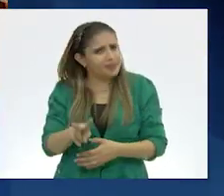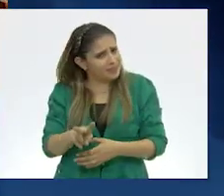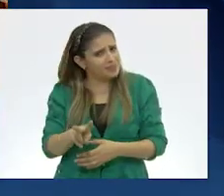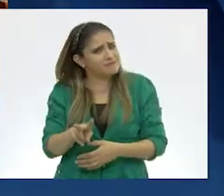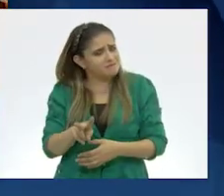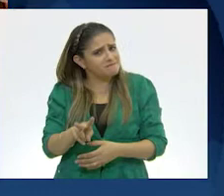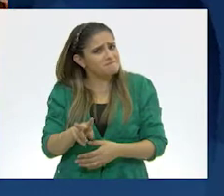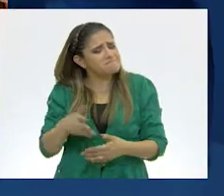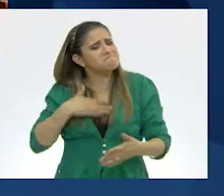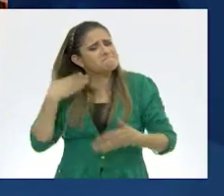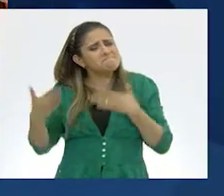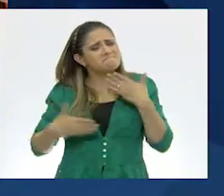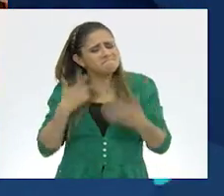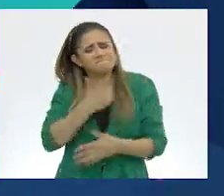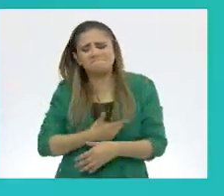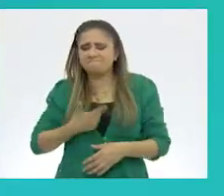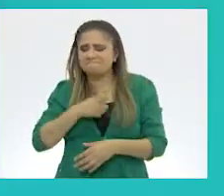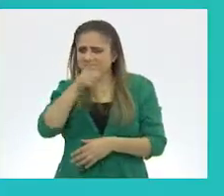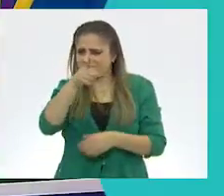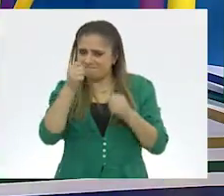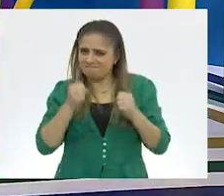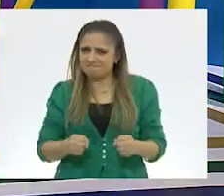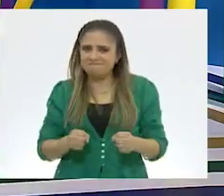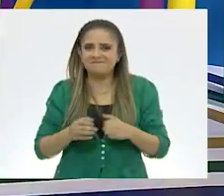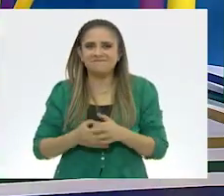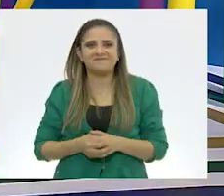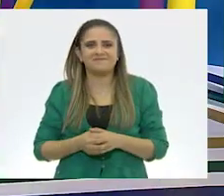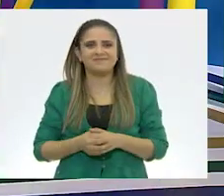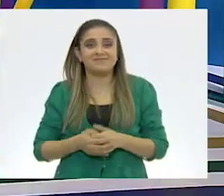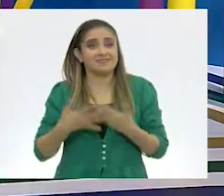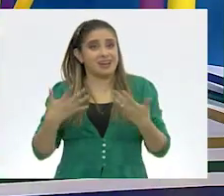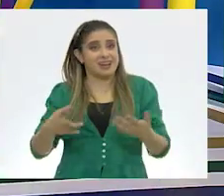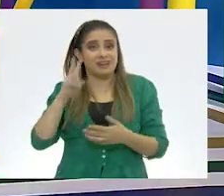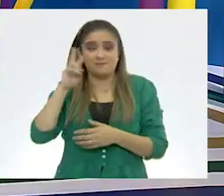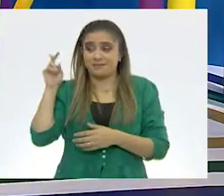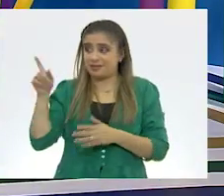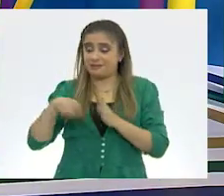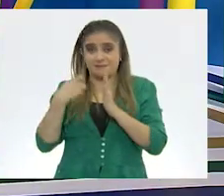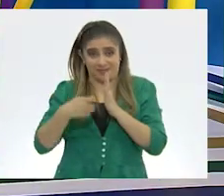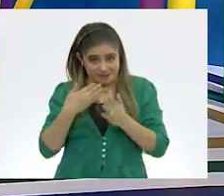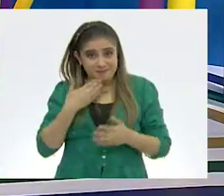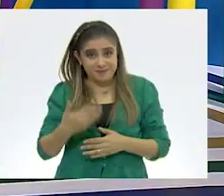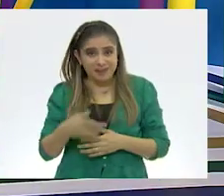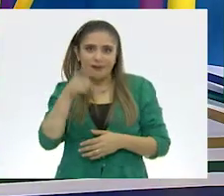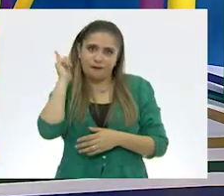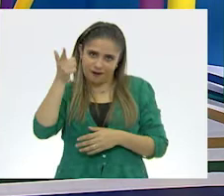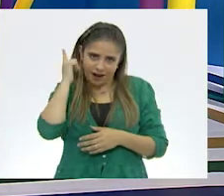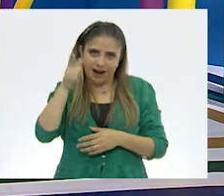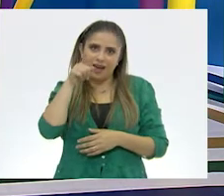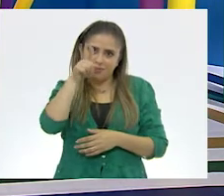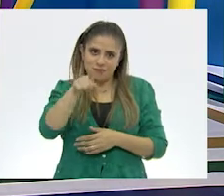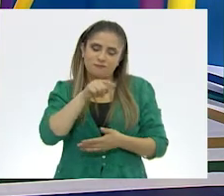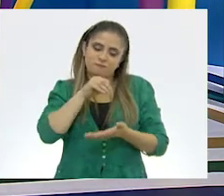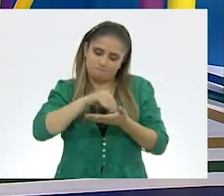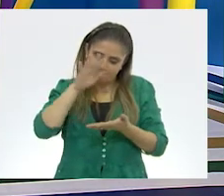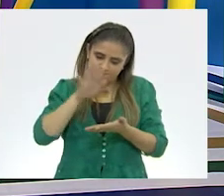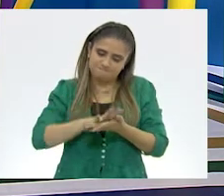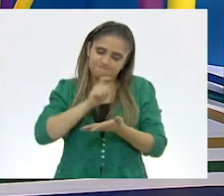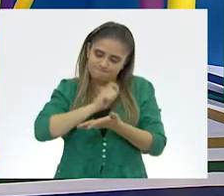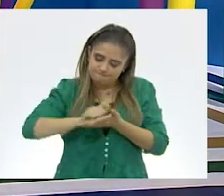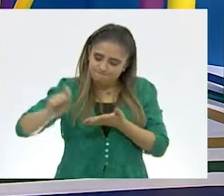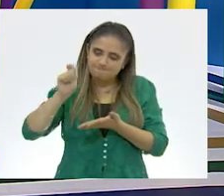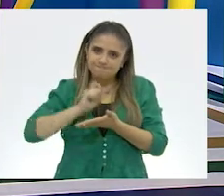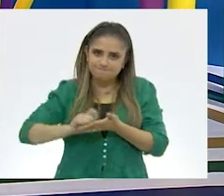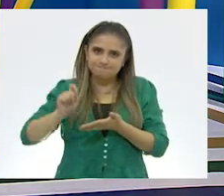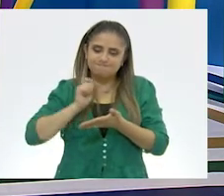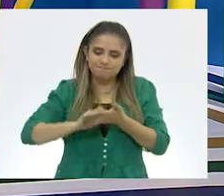que los vas a disfrutar. ¿Qué te pareció el video? Espero que hayas tomado nota de lo más importante y relevante que